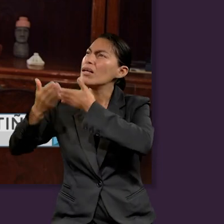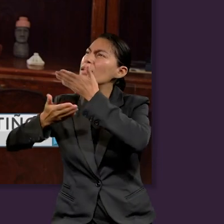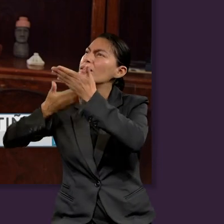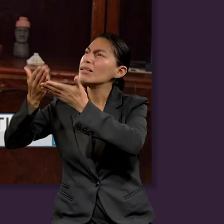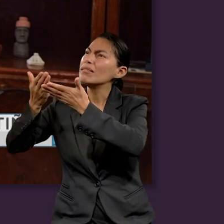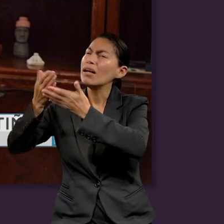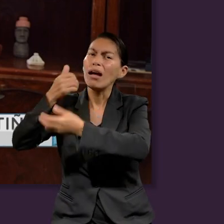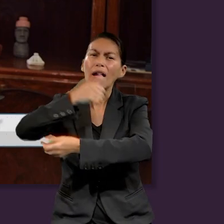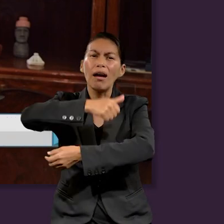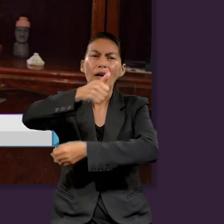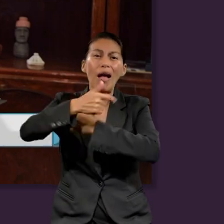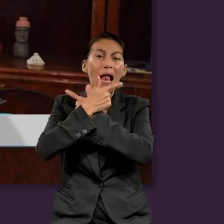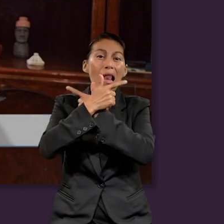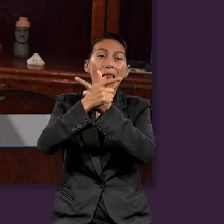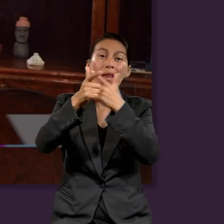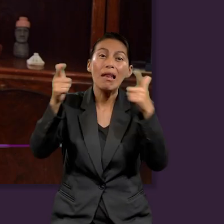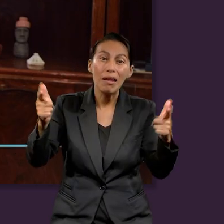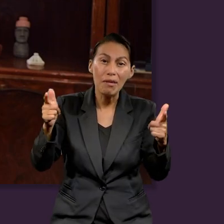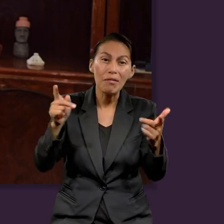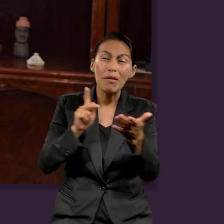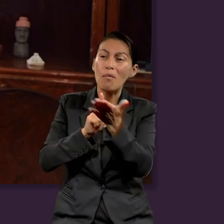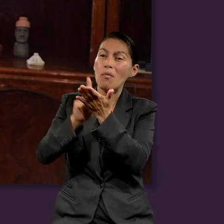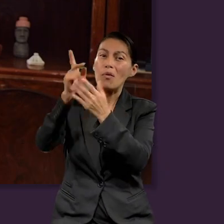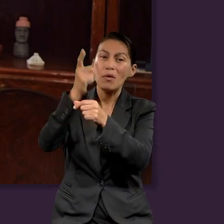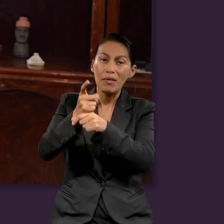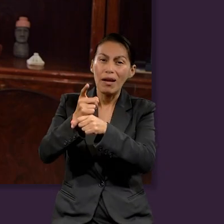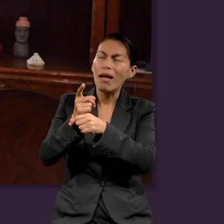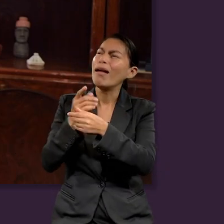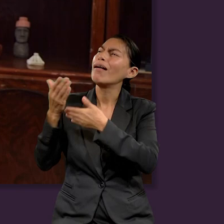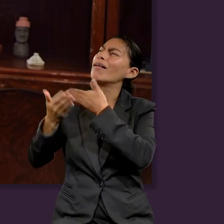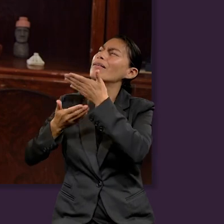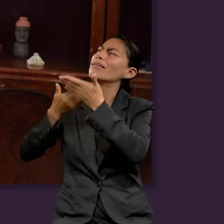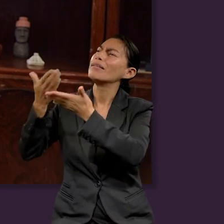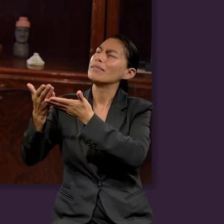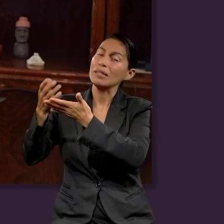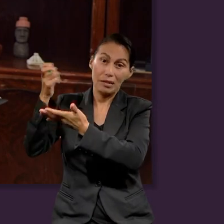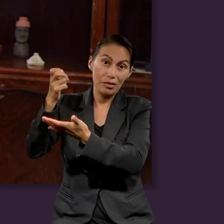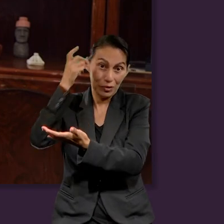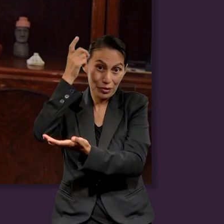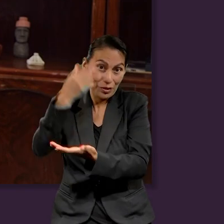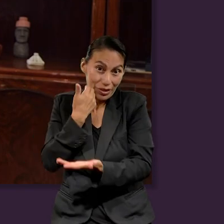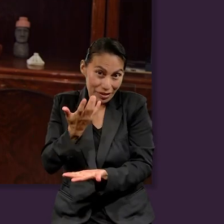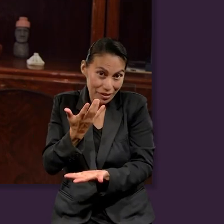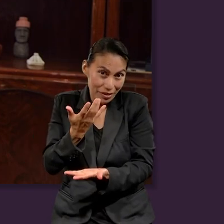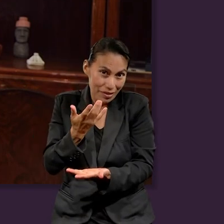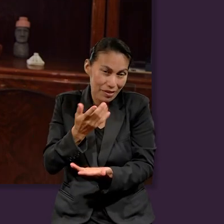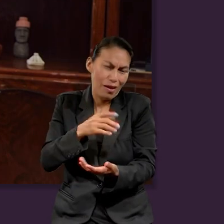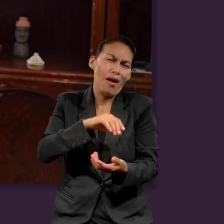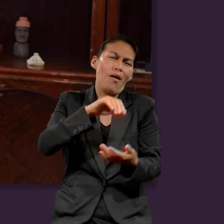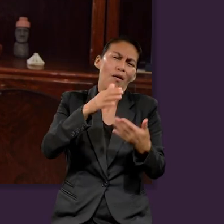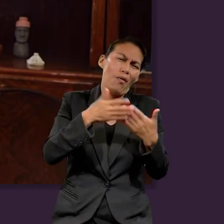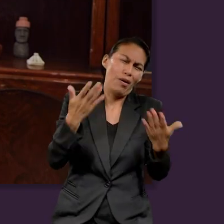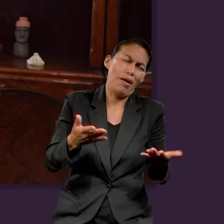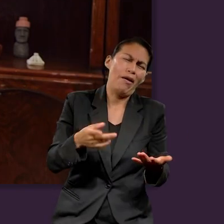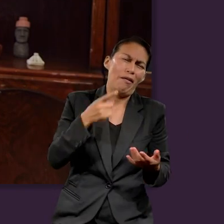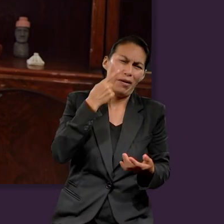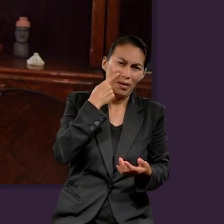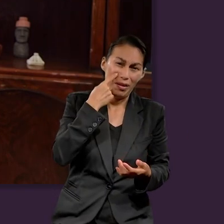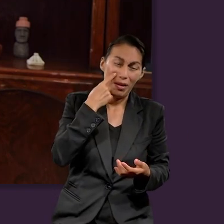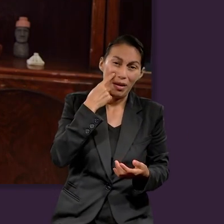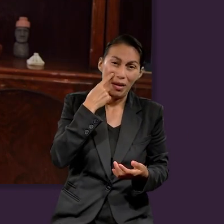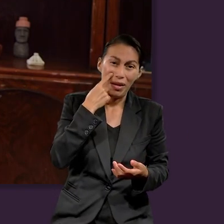una decisión totalmente voluntaria y libre por el otro lado aquella